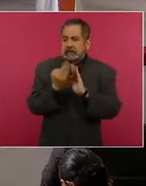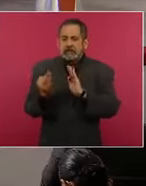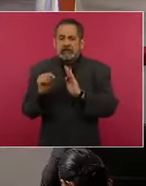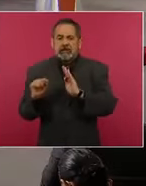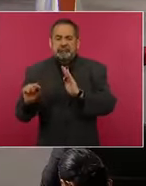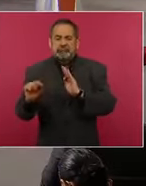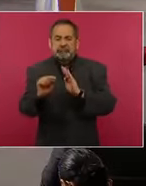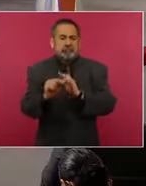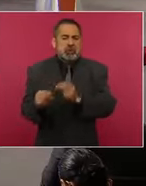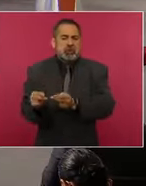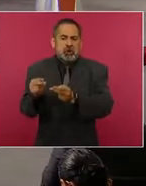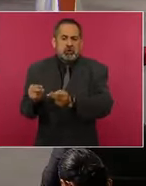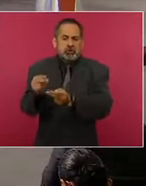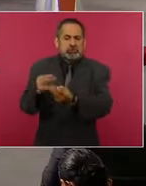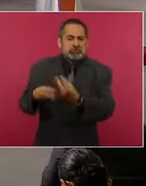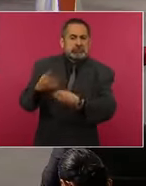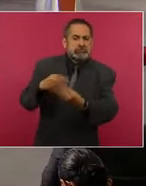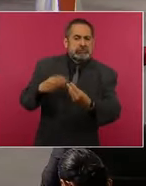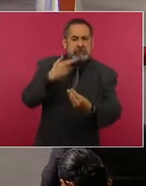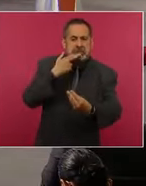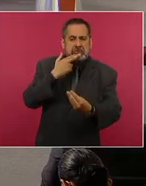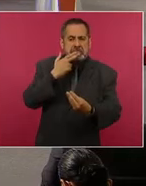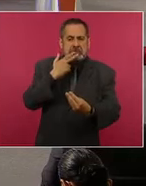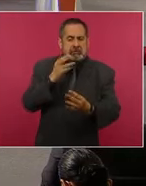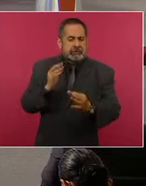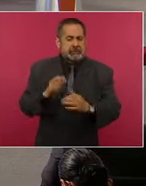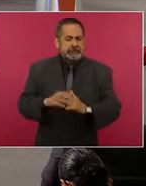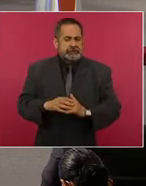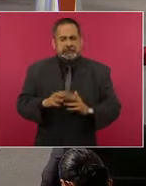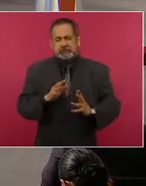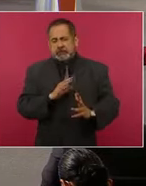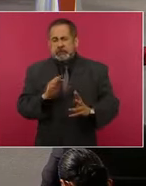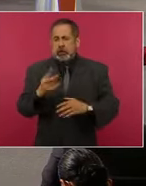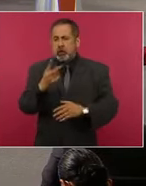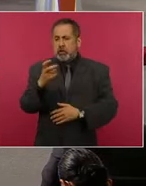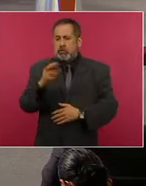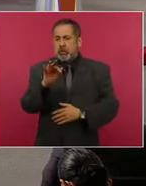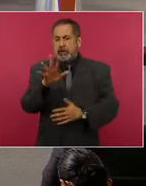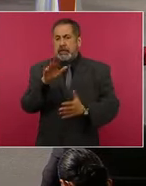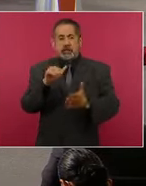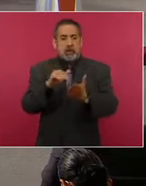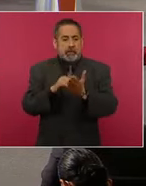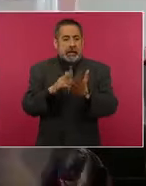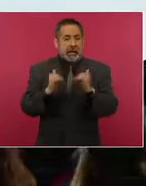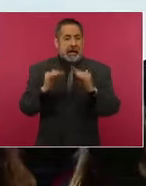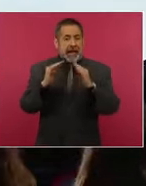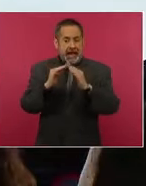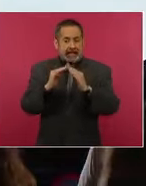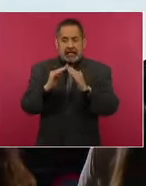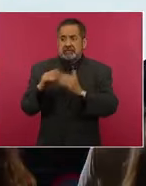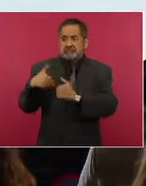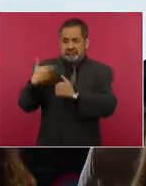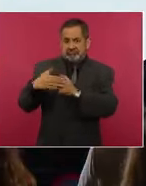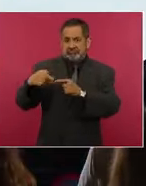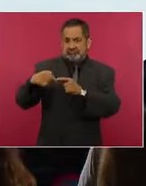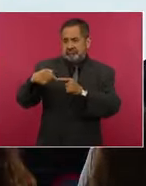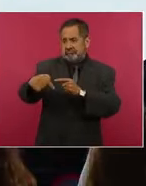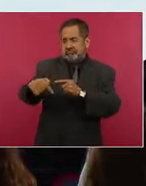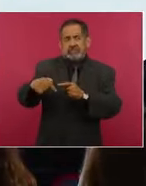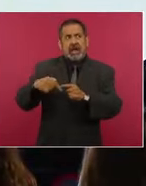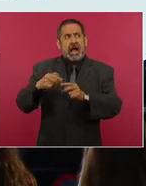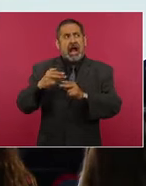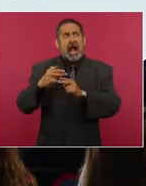este aeropuerto. Necesitamos prácticamente 245 mil viviendas en las próximas décadas hasta